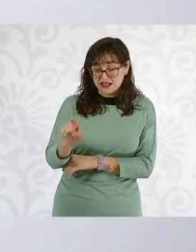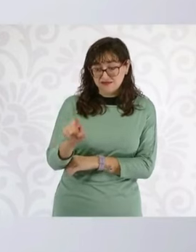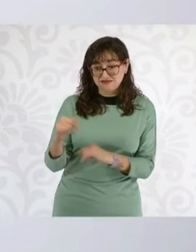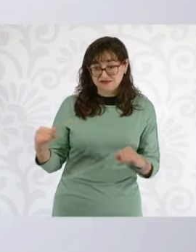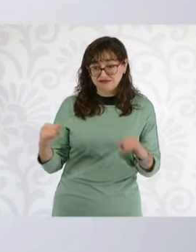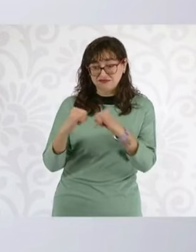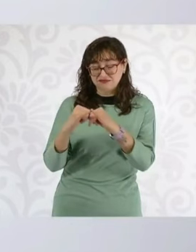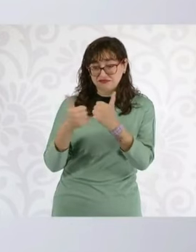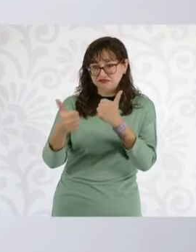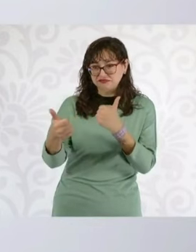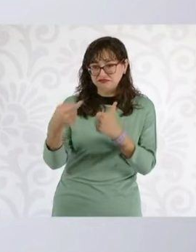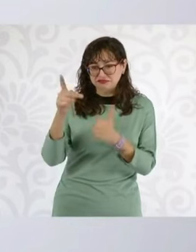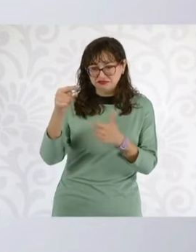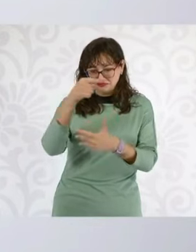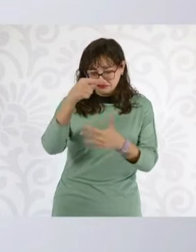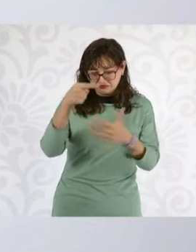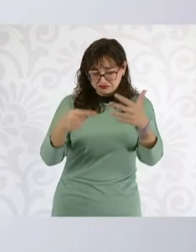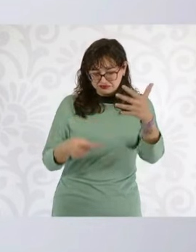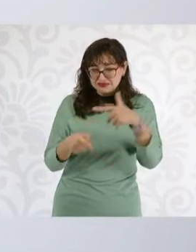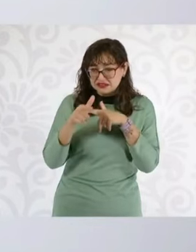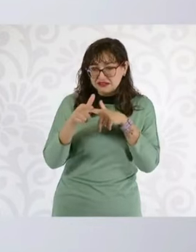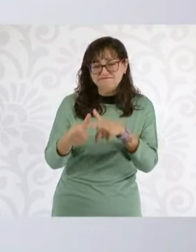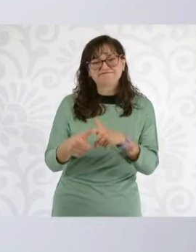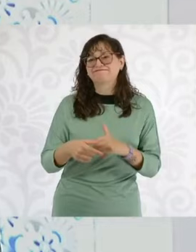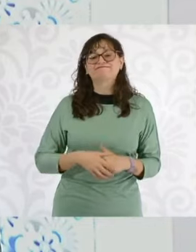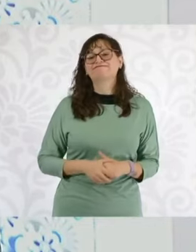mencionas, no tiene ningún sentido que permanezca.